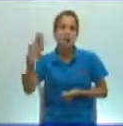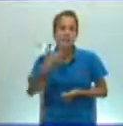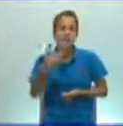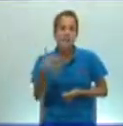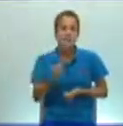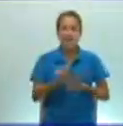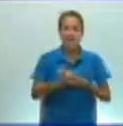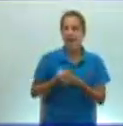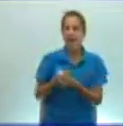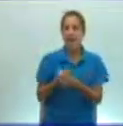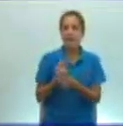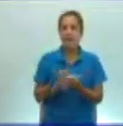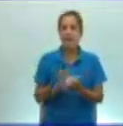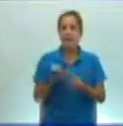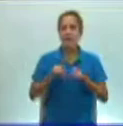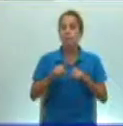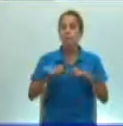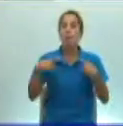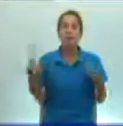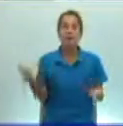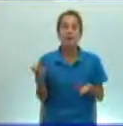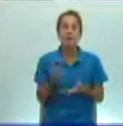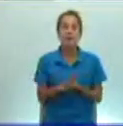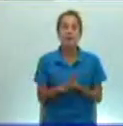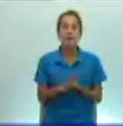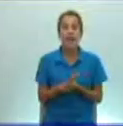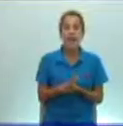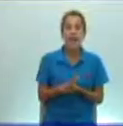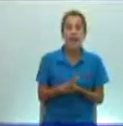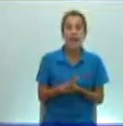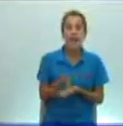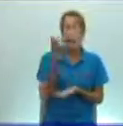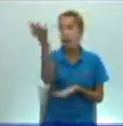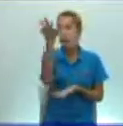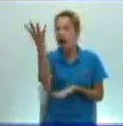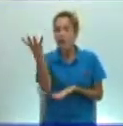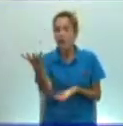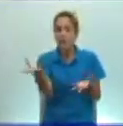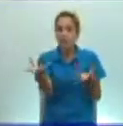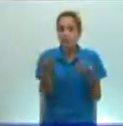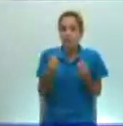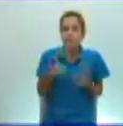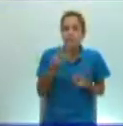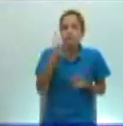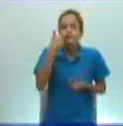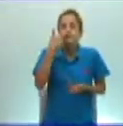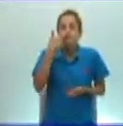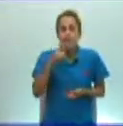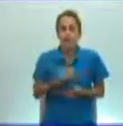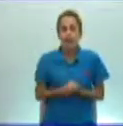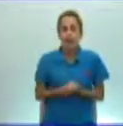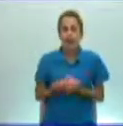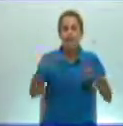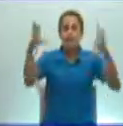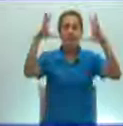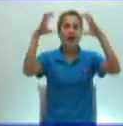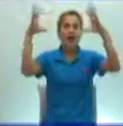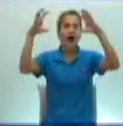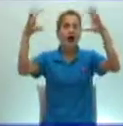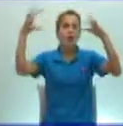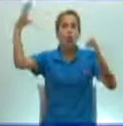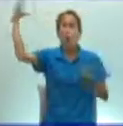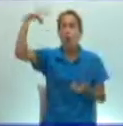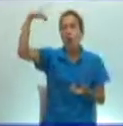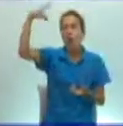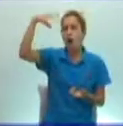amigos, porque el aire toma los gases necesarios para poder respirar. Las nubes me regalan